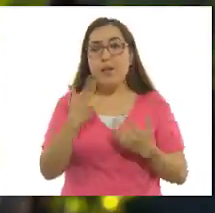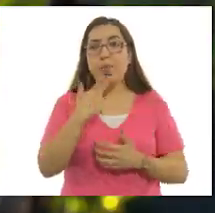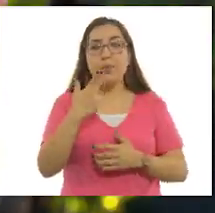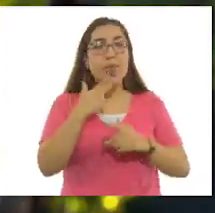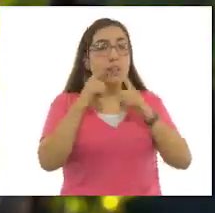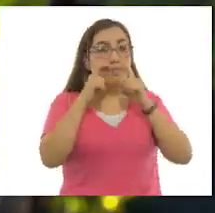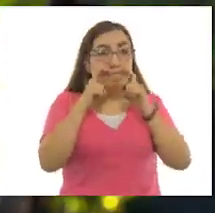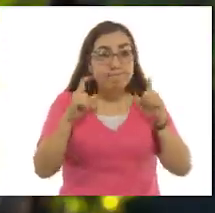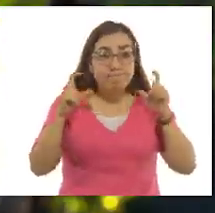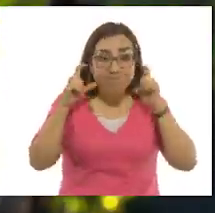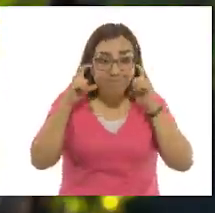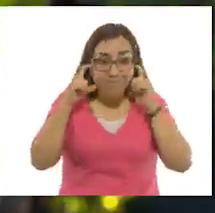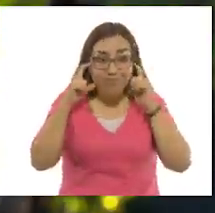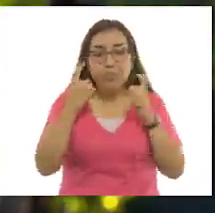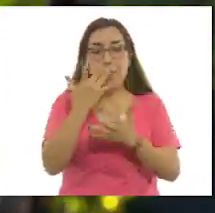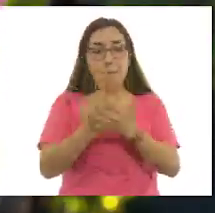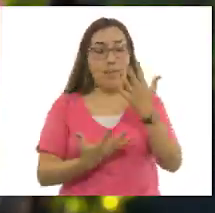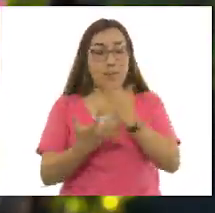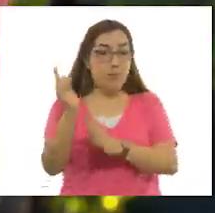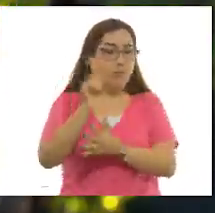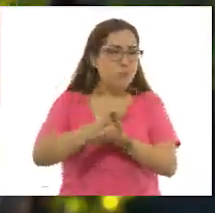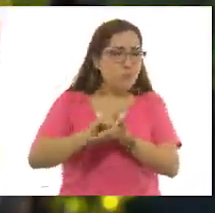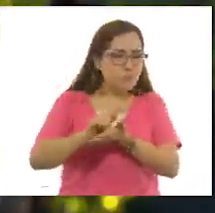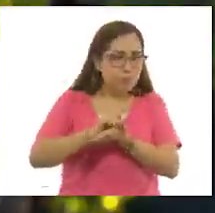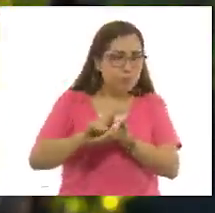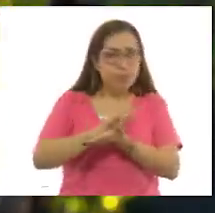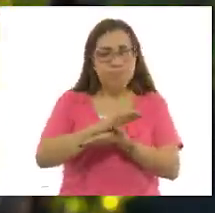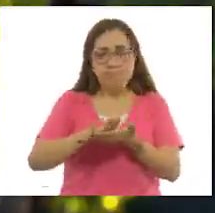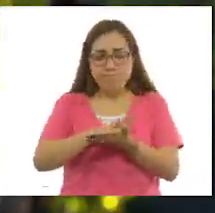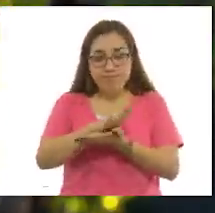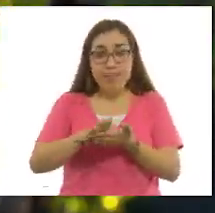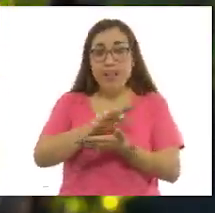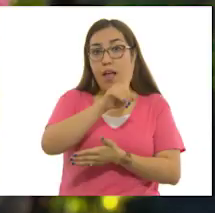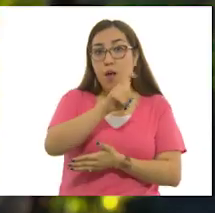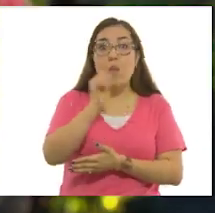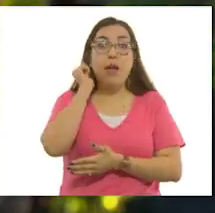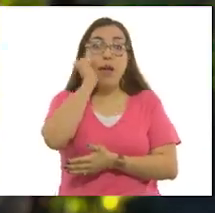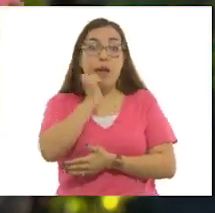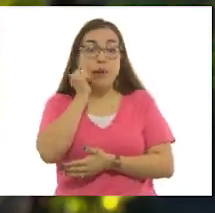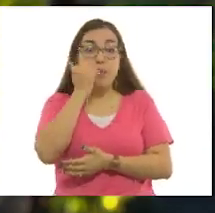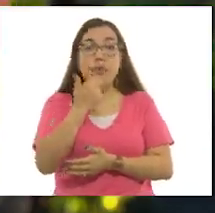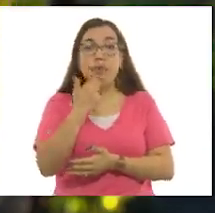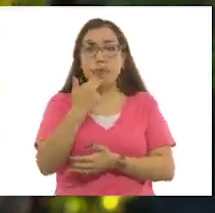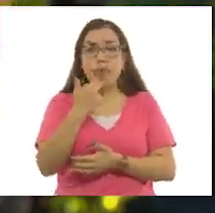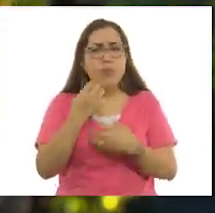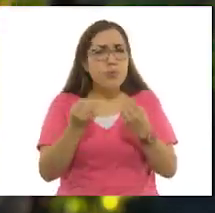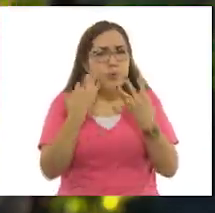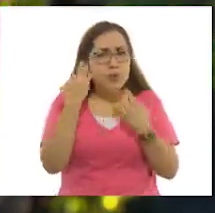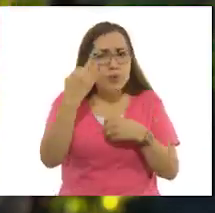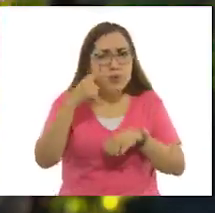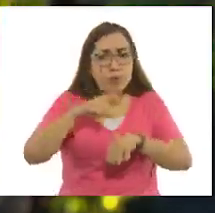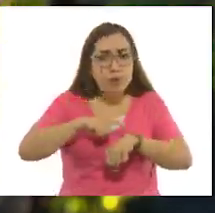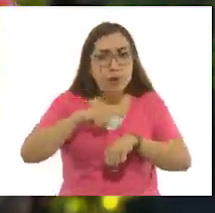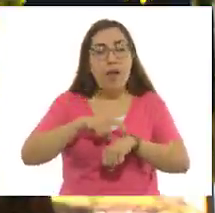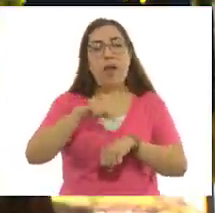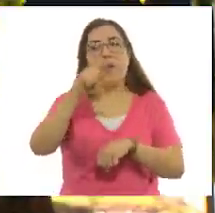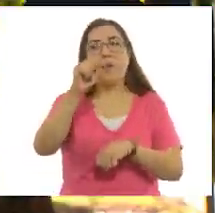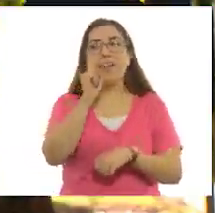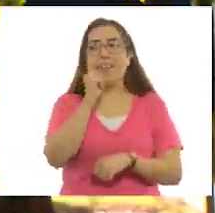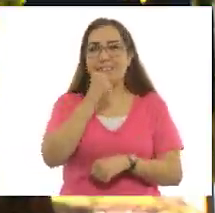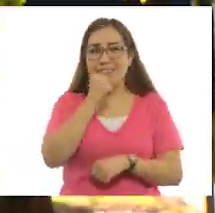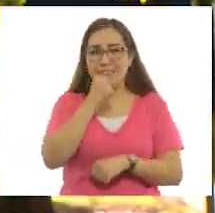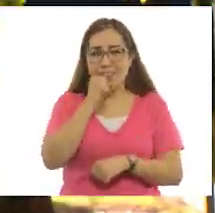cubrebocas lava tus manos frecuentemente con agua y con jabón por lo menos durante 20 segundos